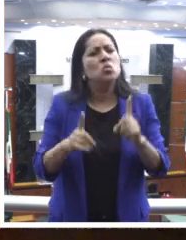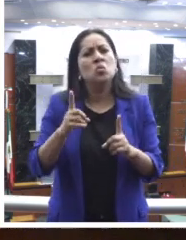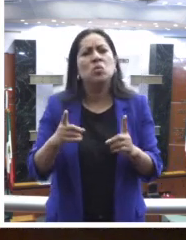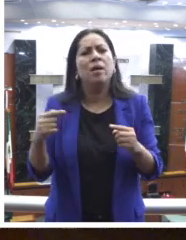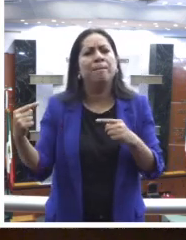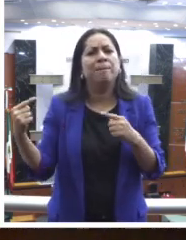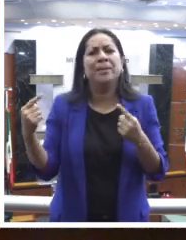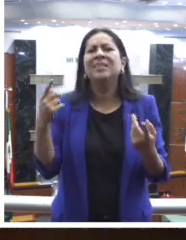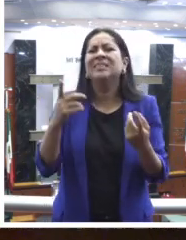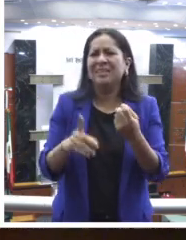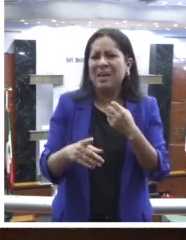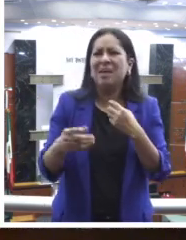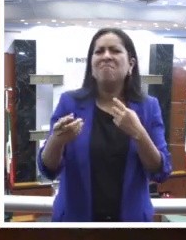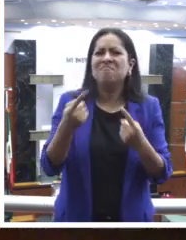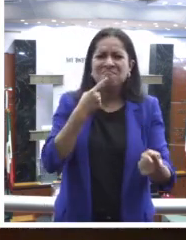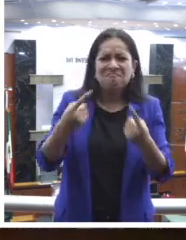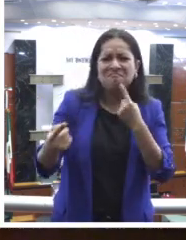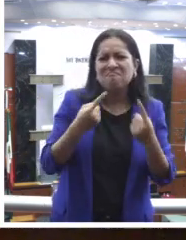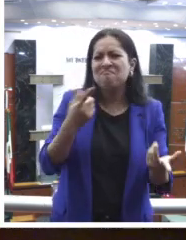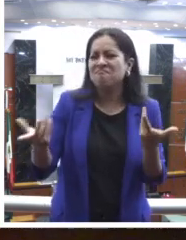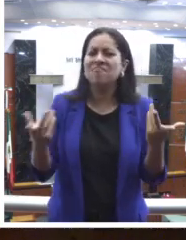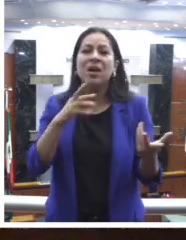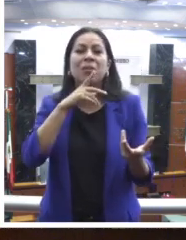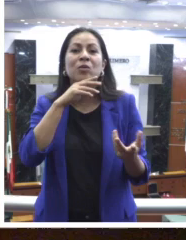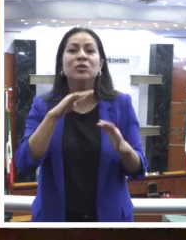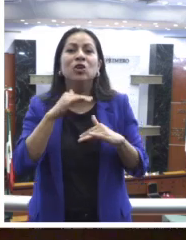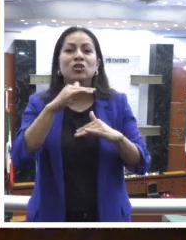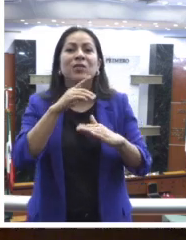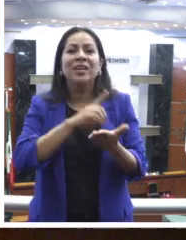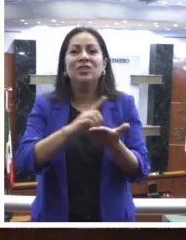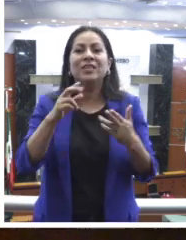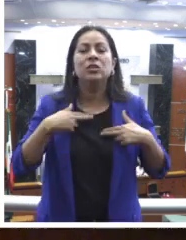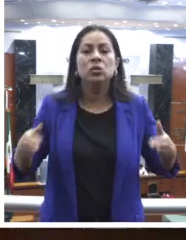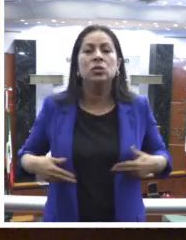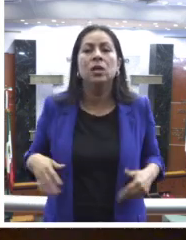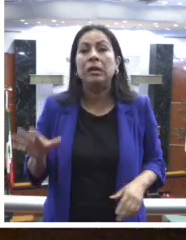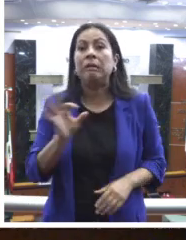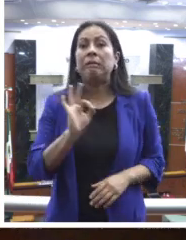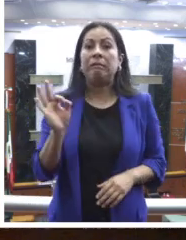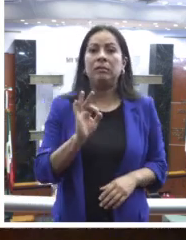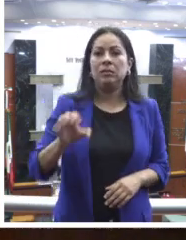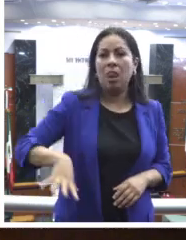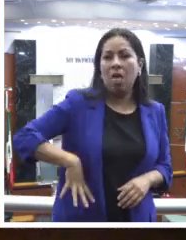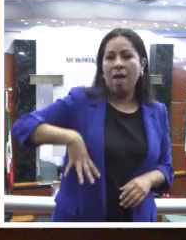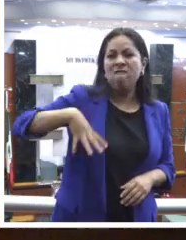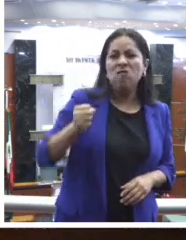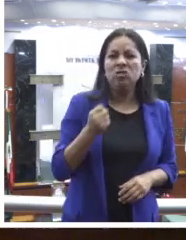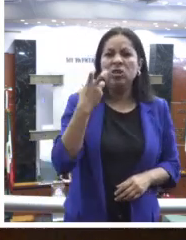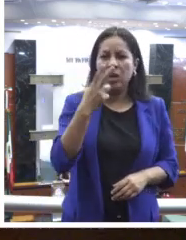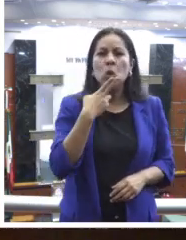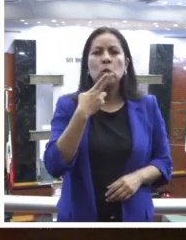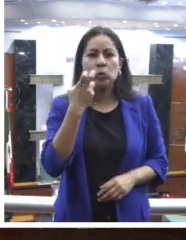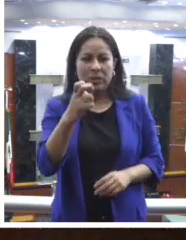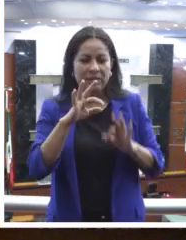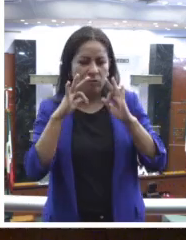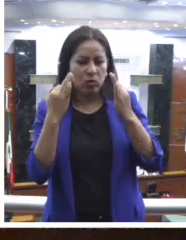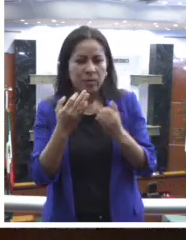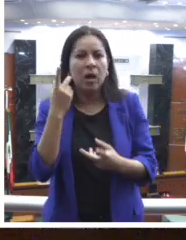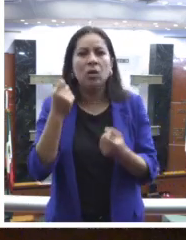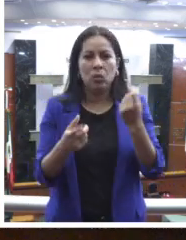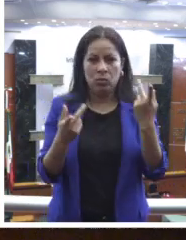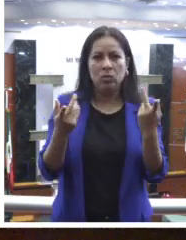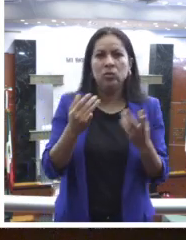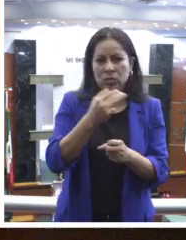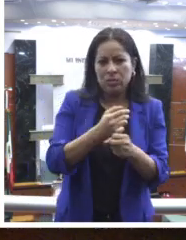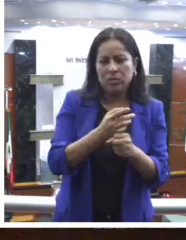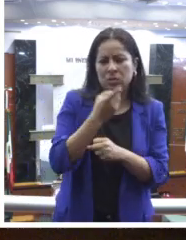debate en México debido a preocupaciones sobre los derechos humanos y el posible abuso en el uso de esta medida algunos críticos sin duda